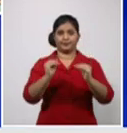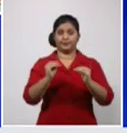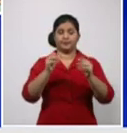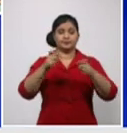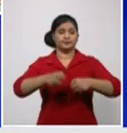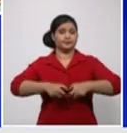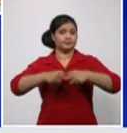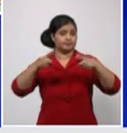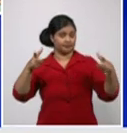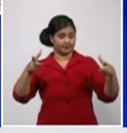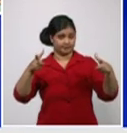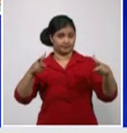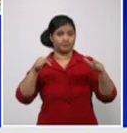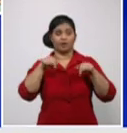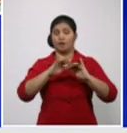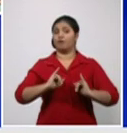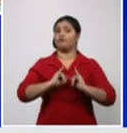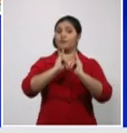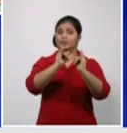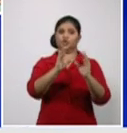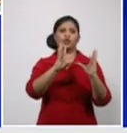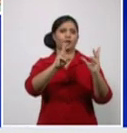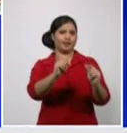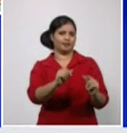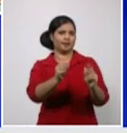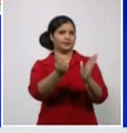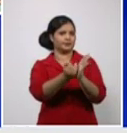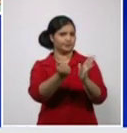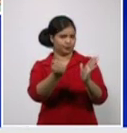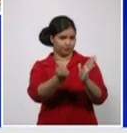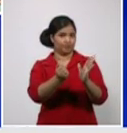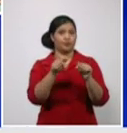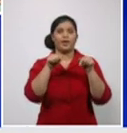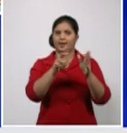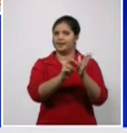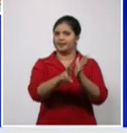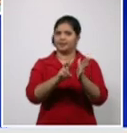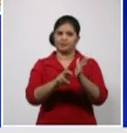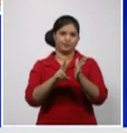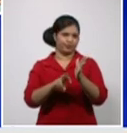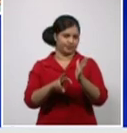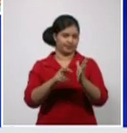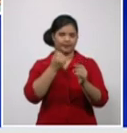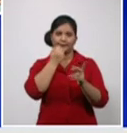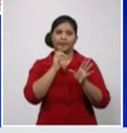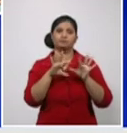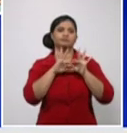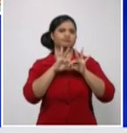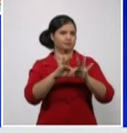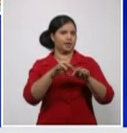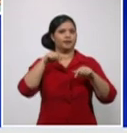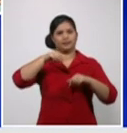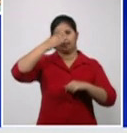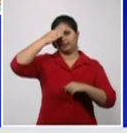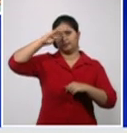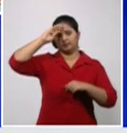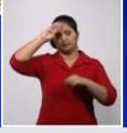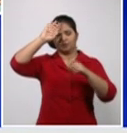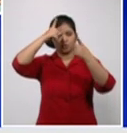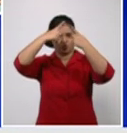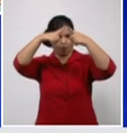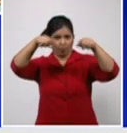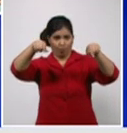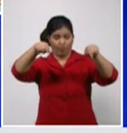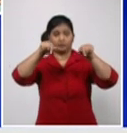de casos, en cuanto a la tasa de incidencia de casos confirmados más elevada de nuestro país. Cuba con